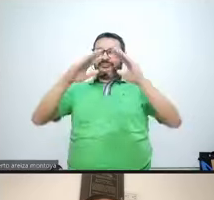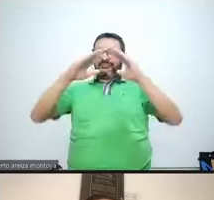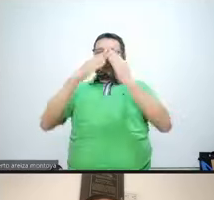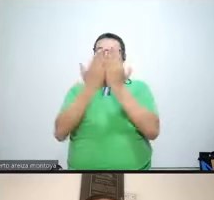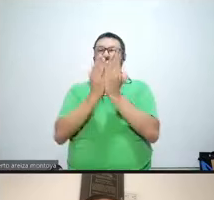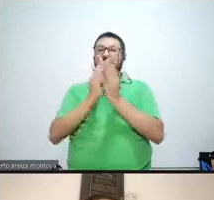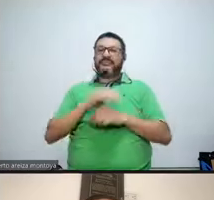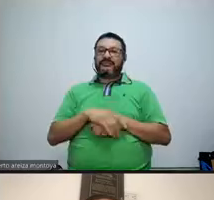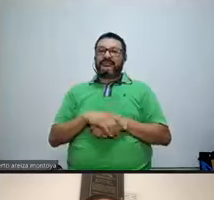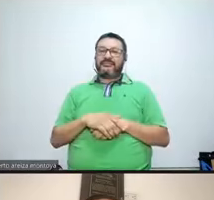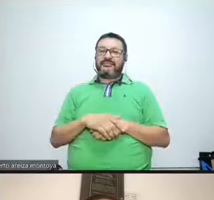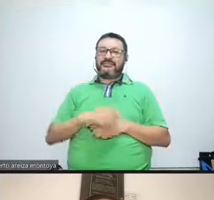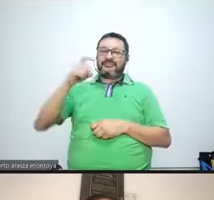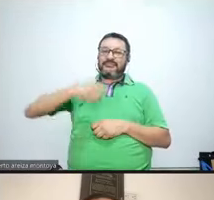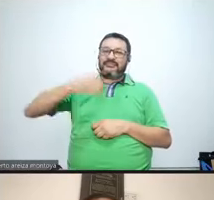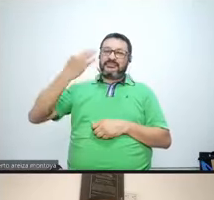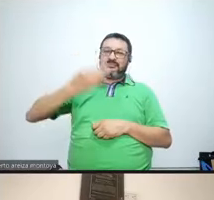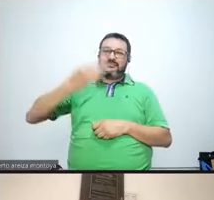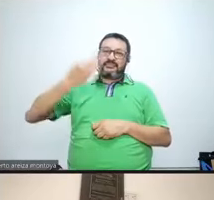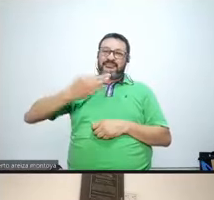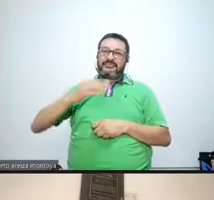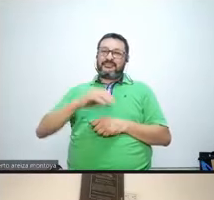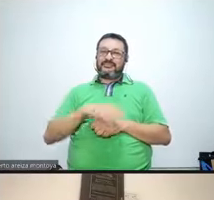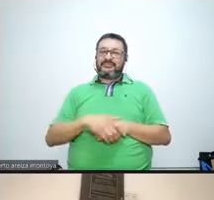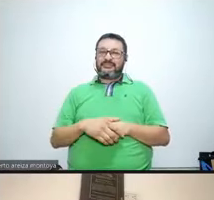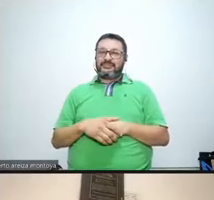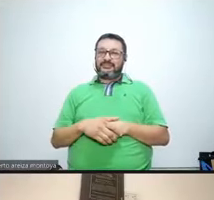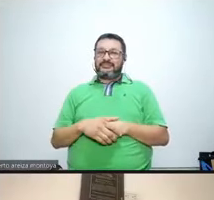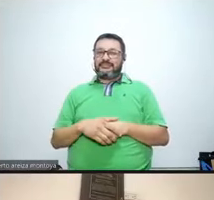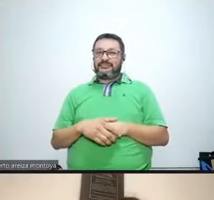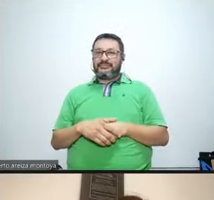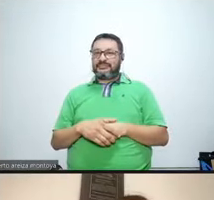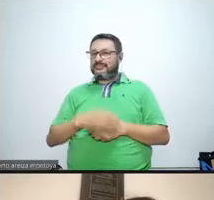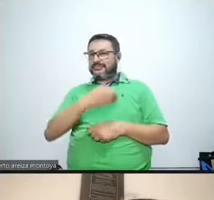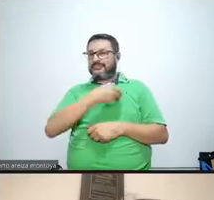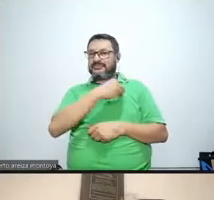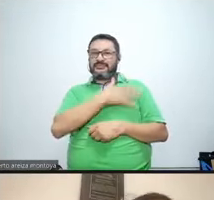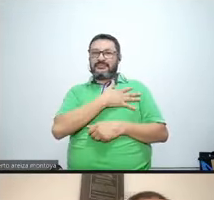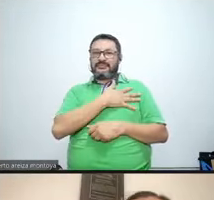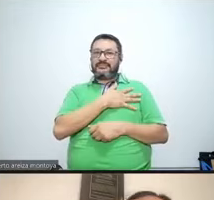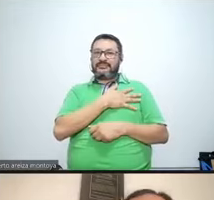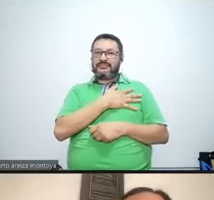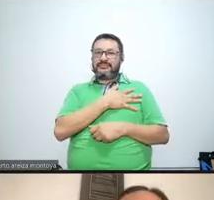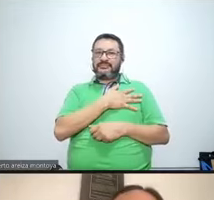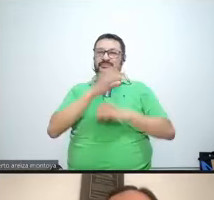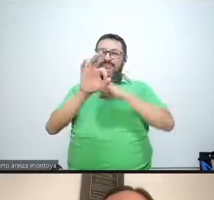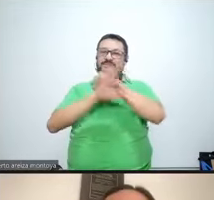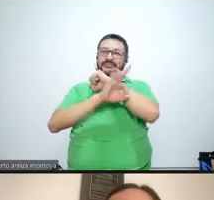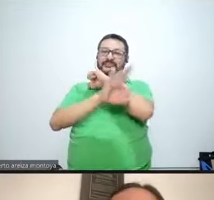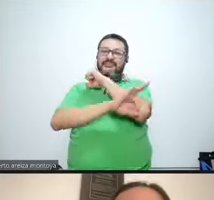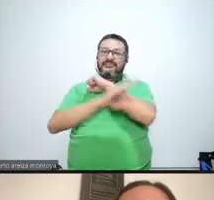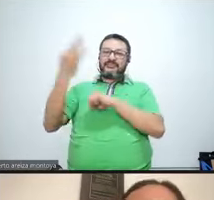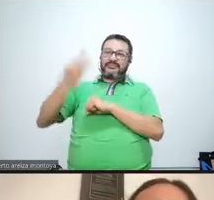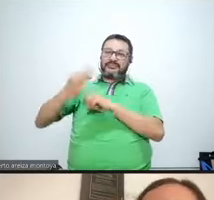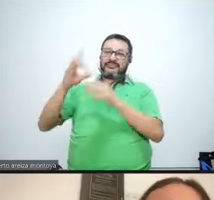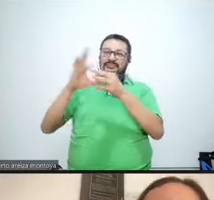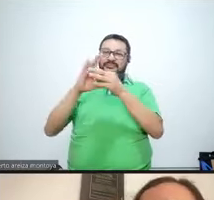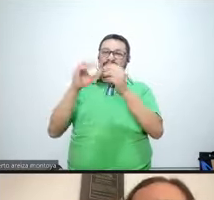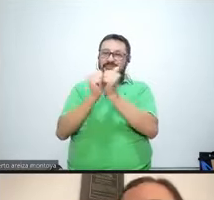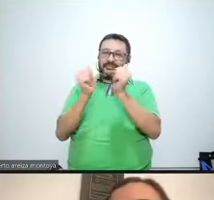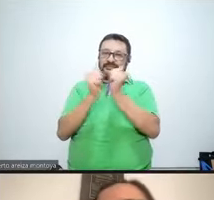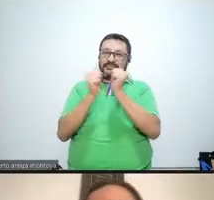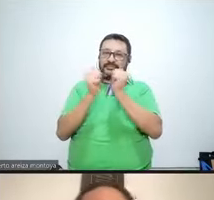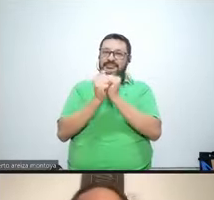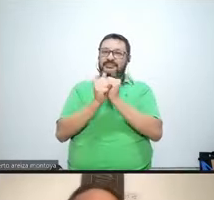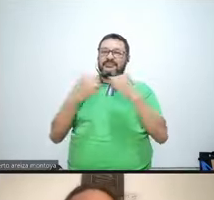siempre como deportistas hemos como tenido la oportunidad de mantener con psicólogos todo el tiempo, por el tema del